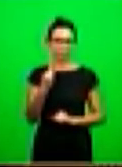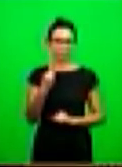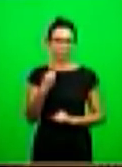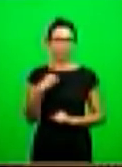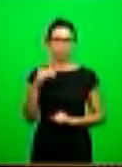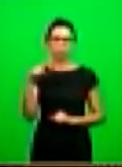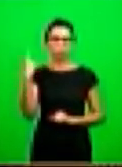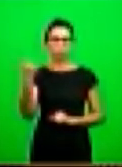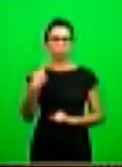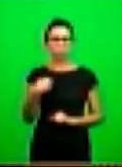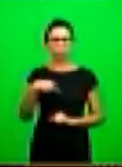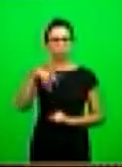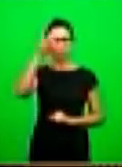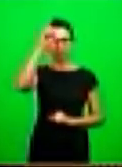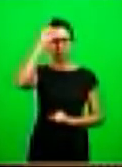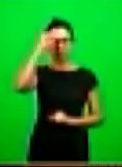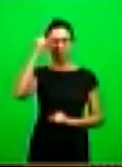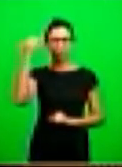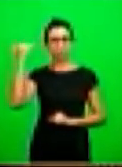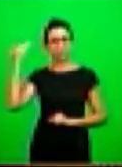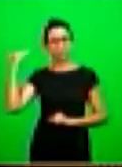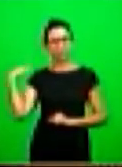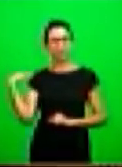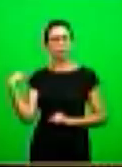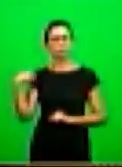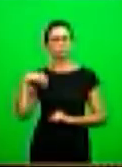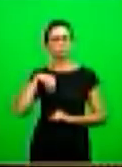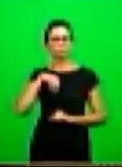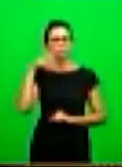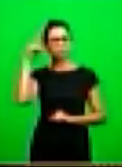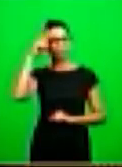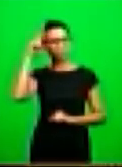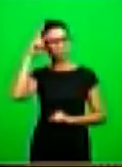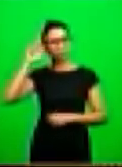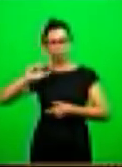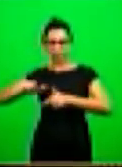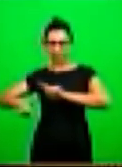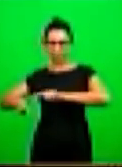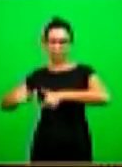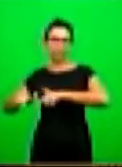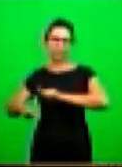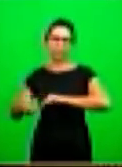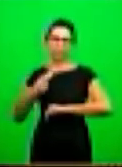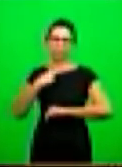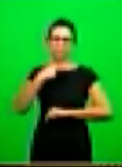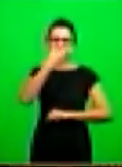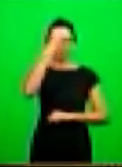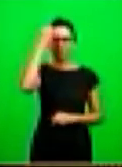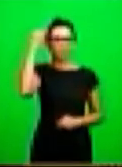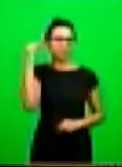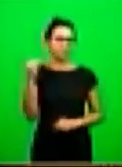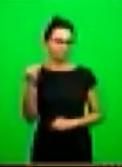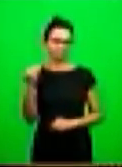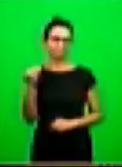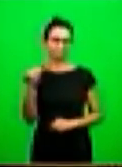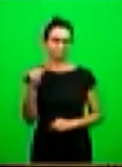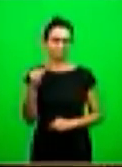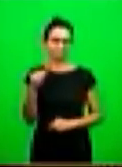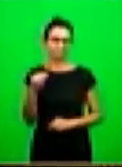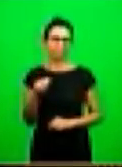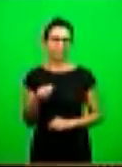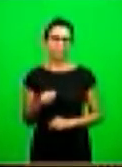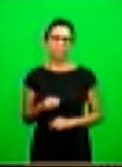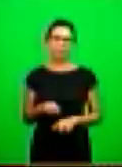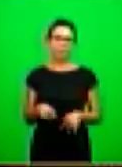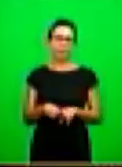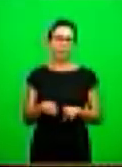enseñado, de aquello que el pasado nos ha enseñado, de aquello que sucedió con Israel. No podemos olvidar. Así